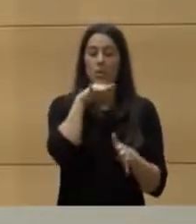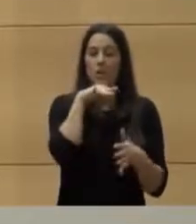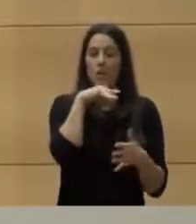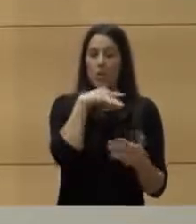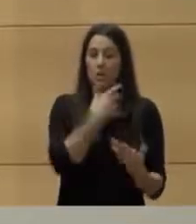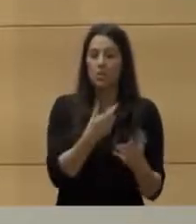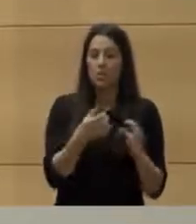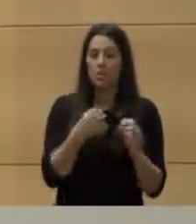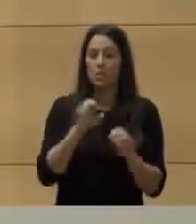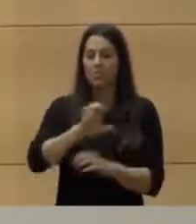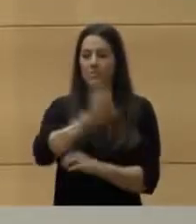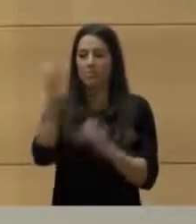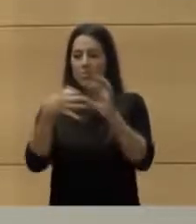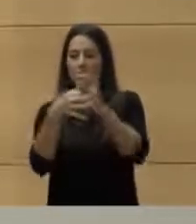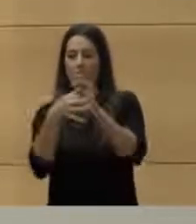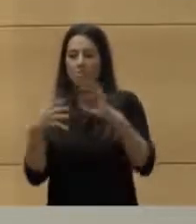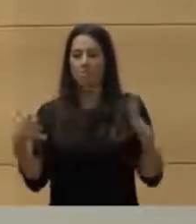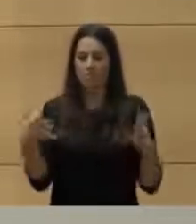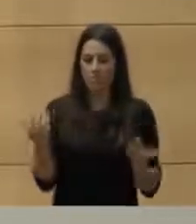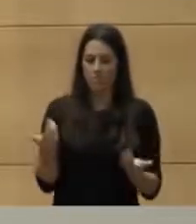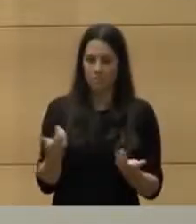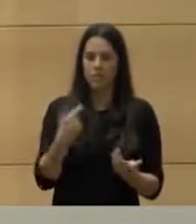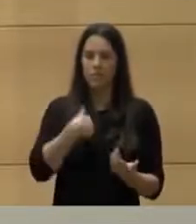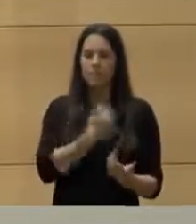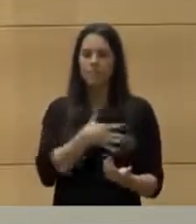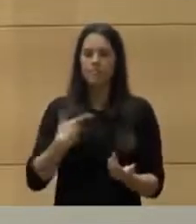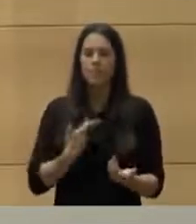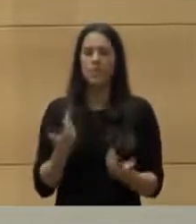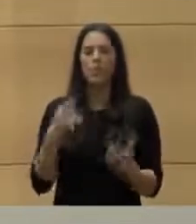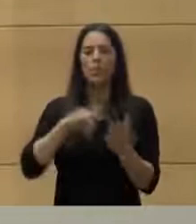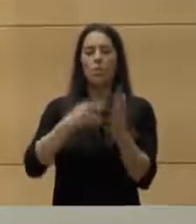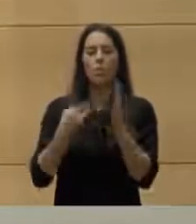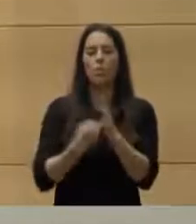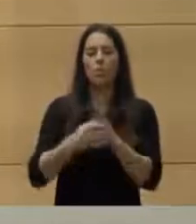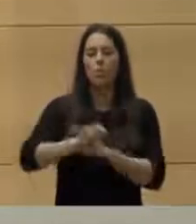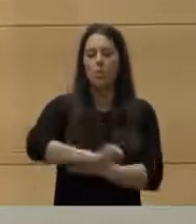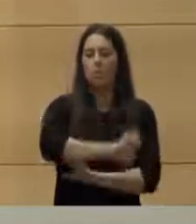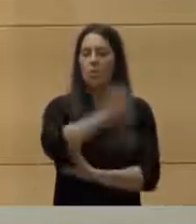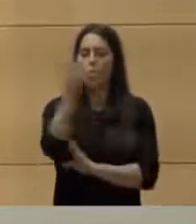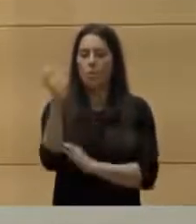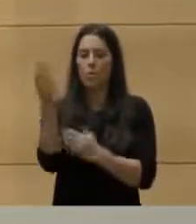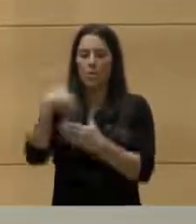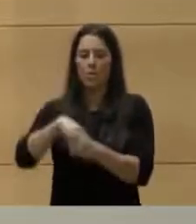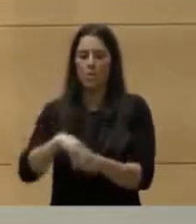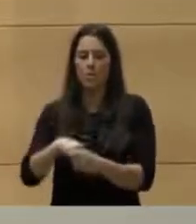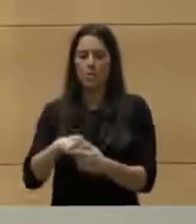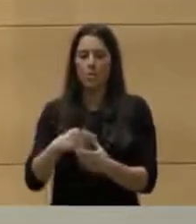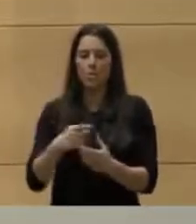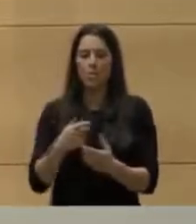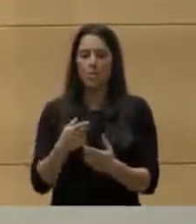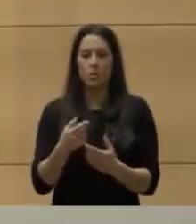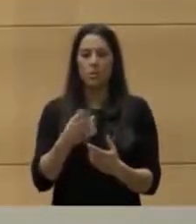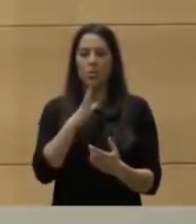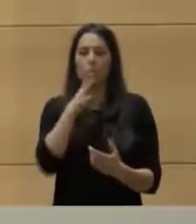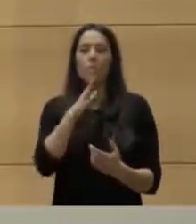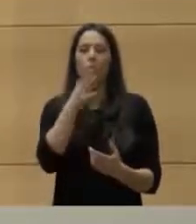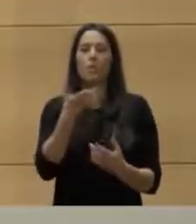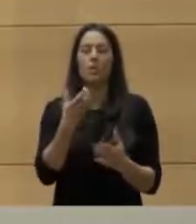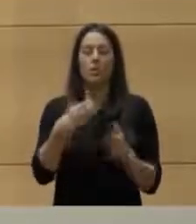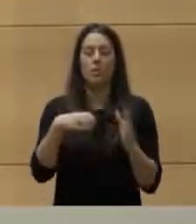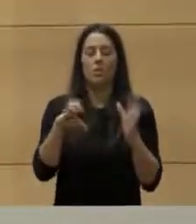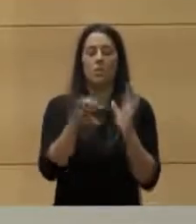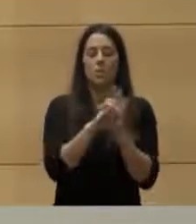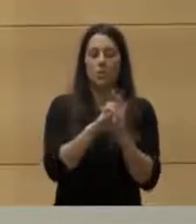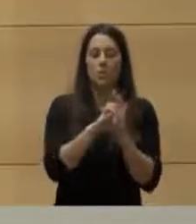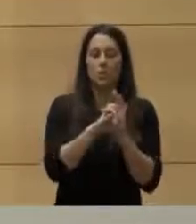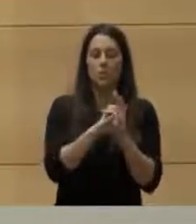50 años. Soy partidario de un proyecto paneuropeo, porque yo no incorporaría en una constitución hablar de la Unión Europea. No,